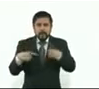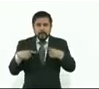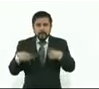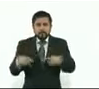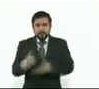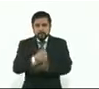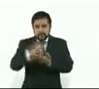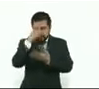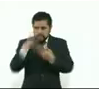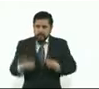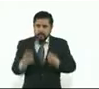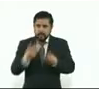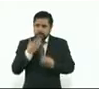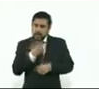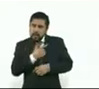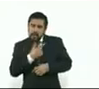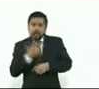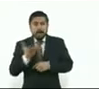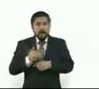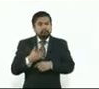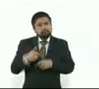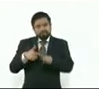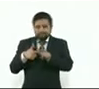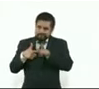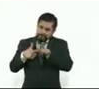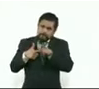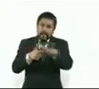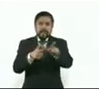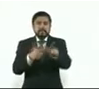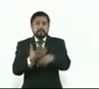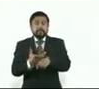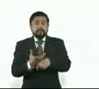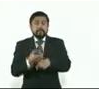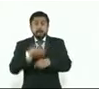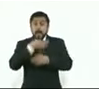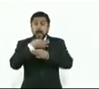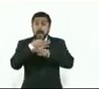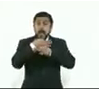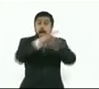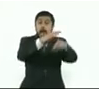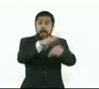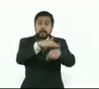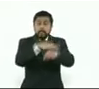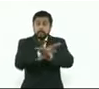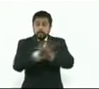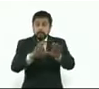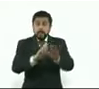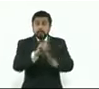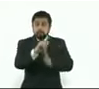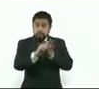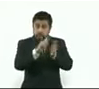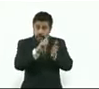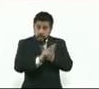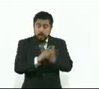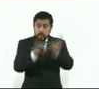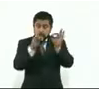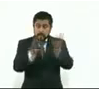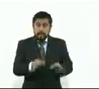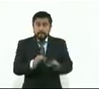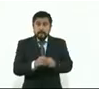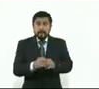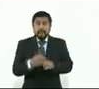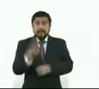fue publicado en la Gaceta Oficial que el tercer domingo del mes de diciembre se va a desarrollar este evento y nos